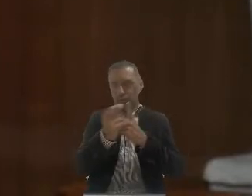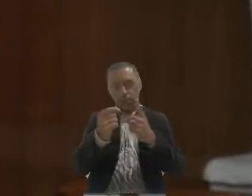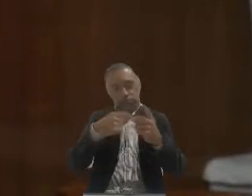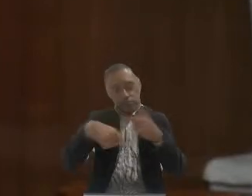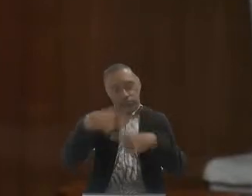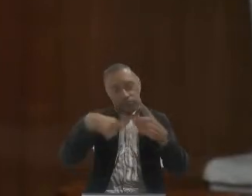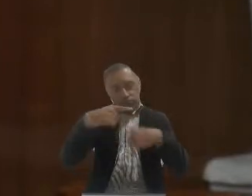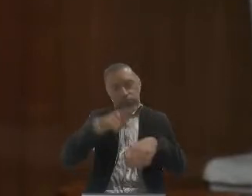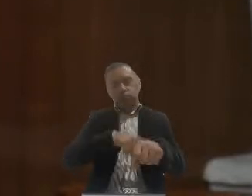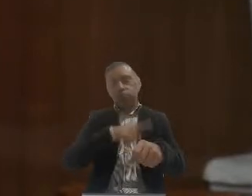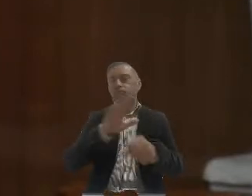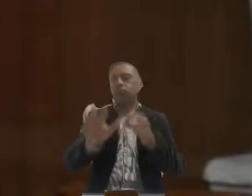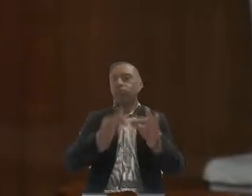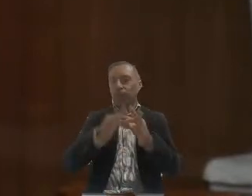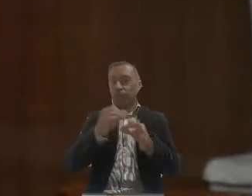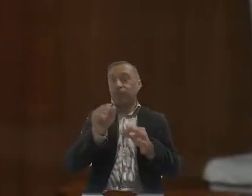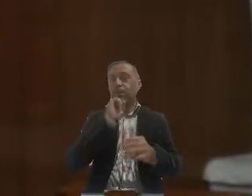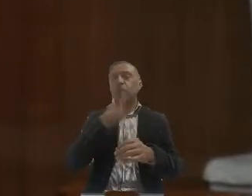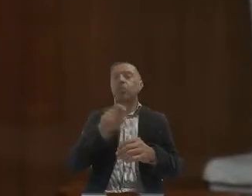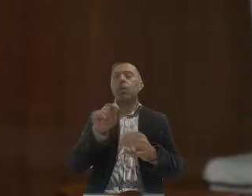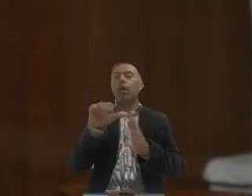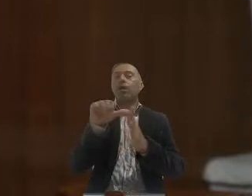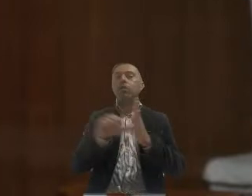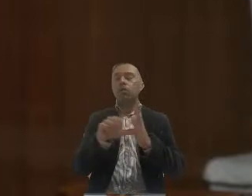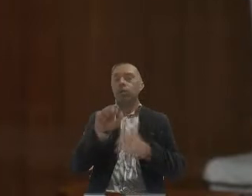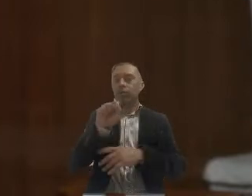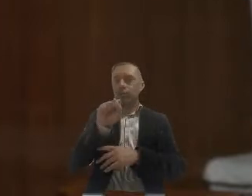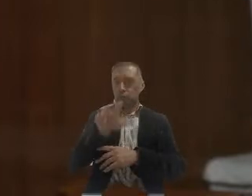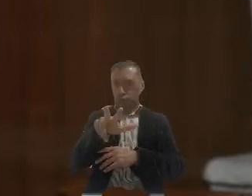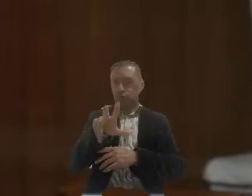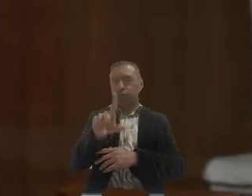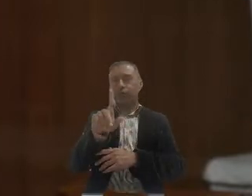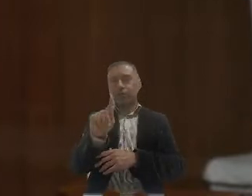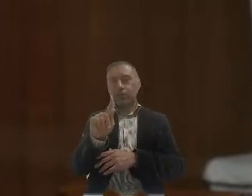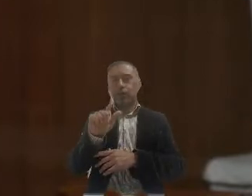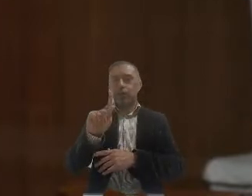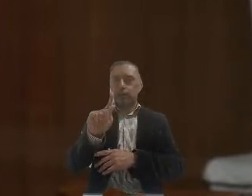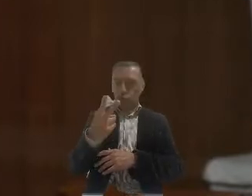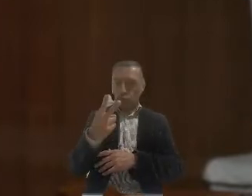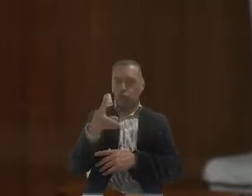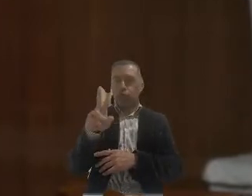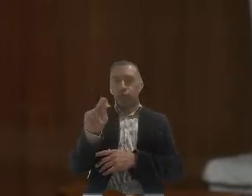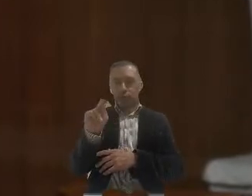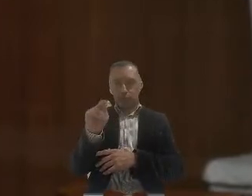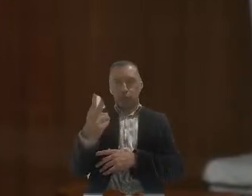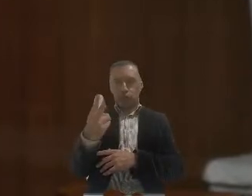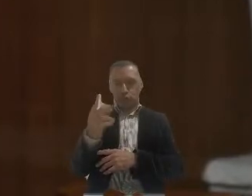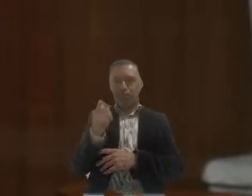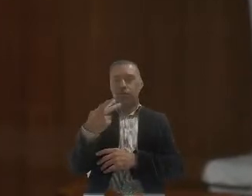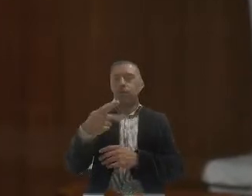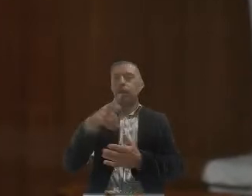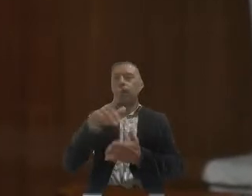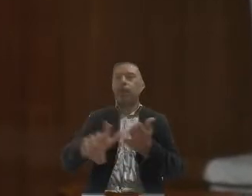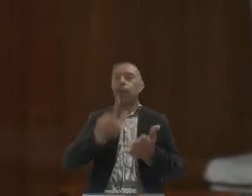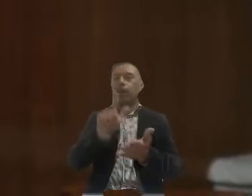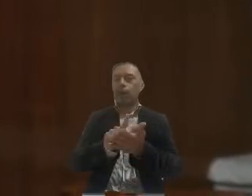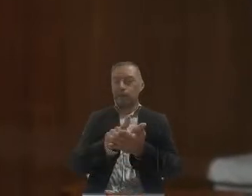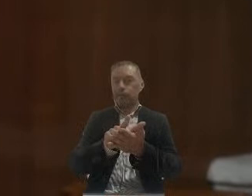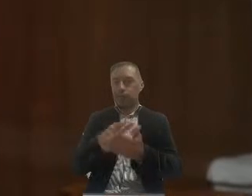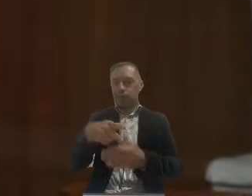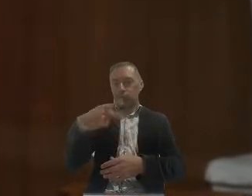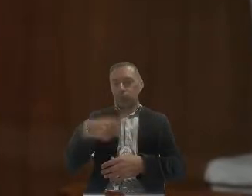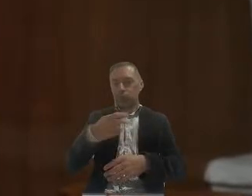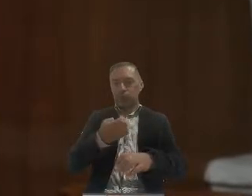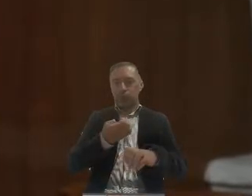con fundamento en lo dispuesto en los artículos 68, 70, 72 y 82 de la Ley Orgánica del Poder Legislativo